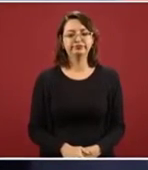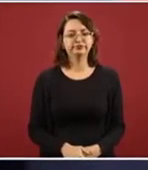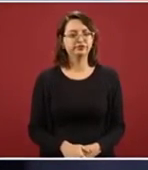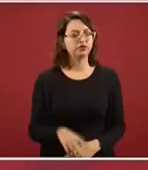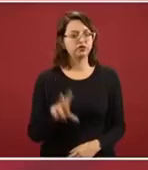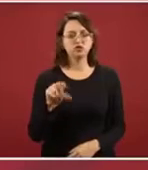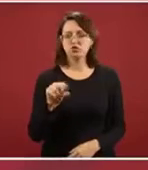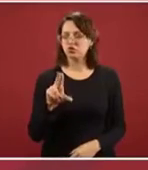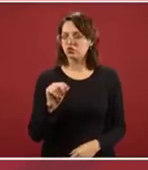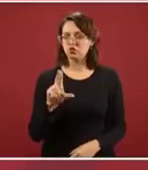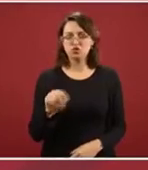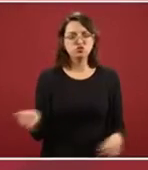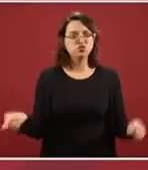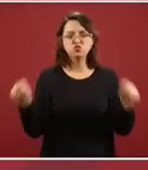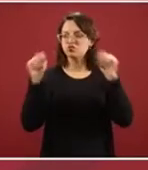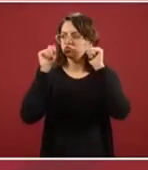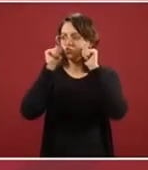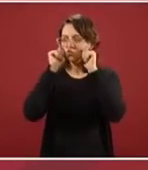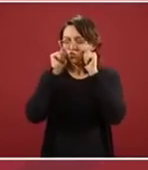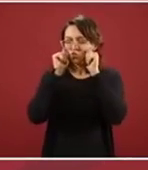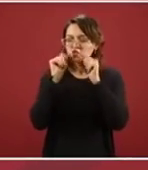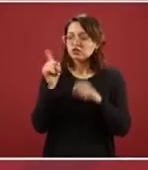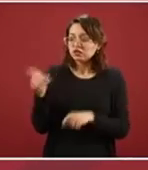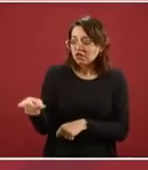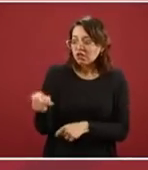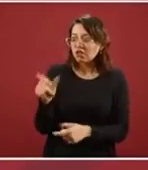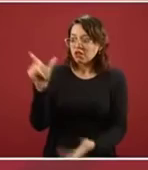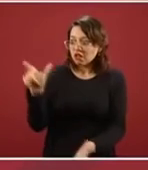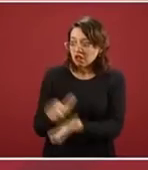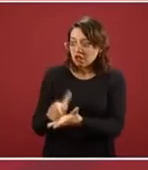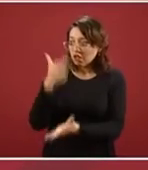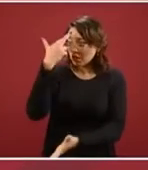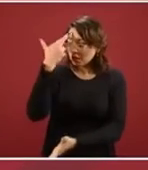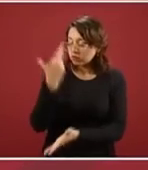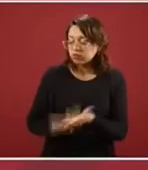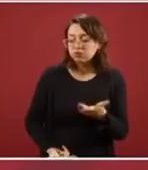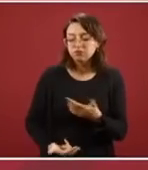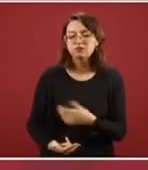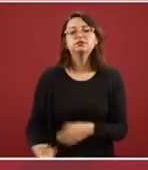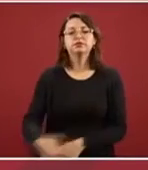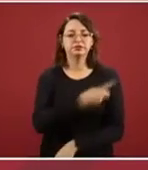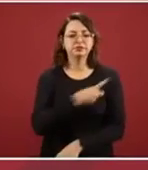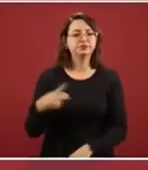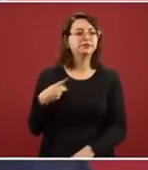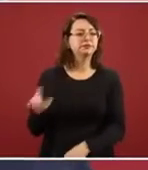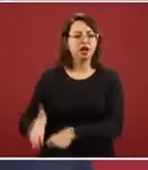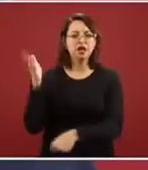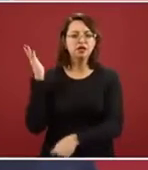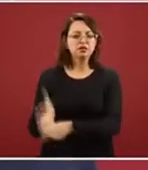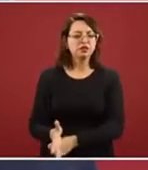Sea quien sea, si se comete un delito, tiene que ser castigado.